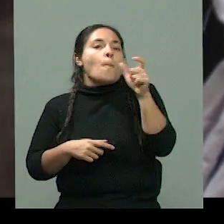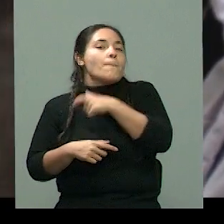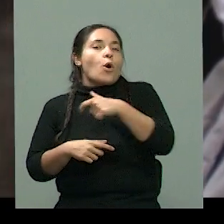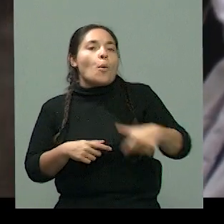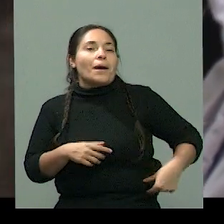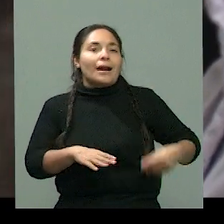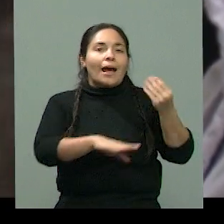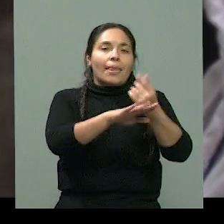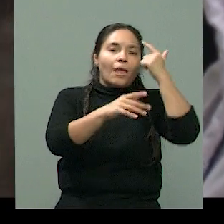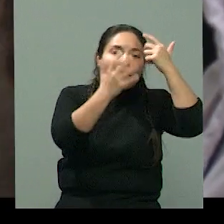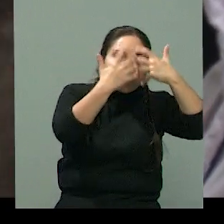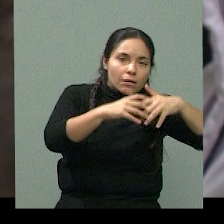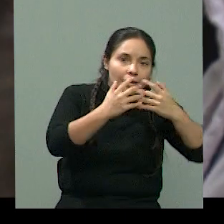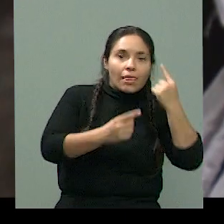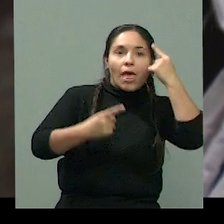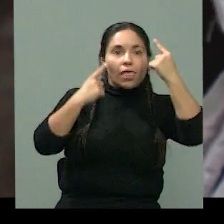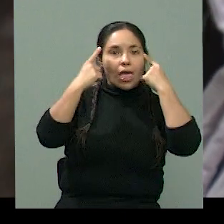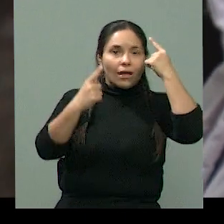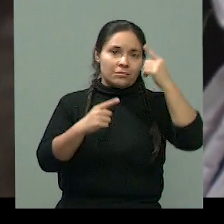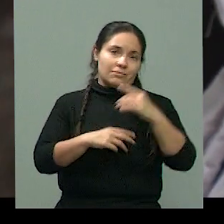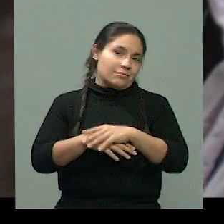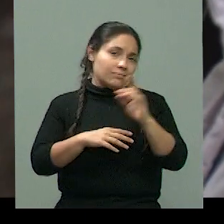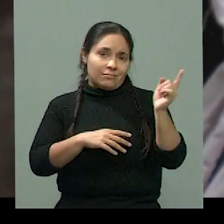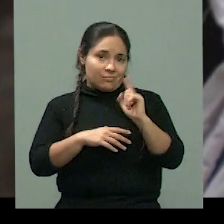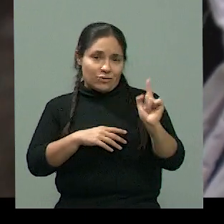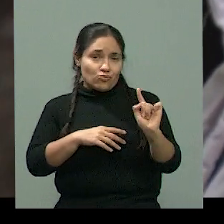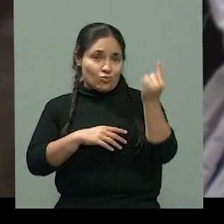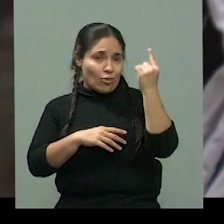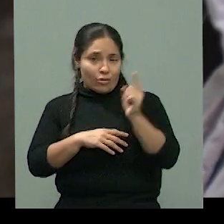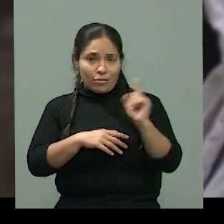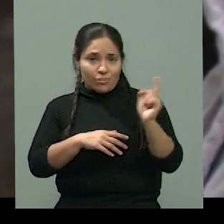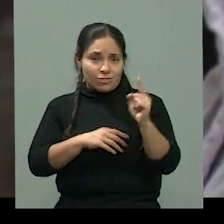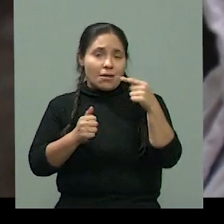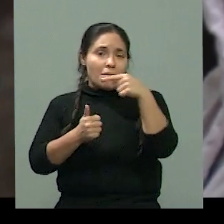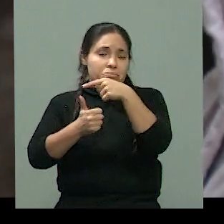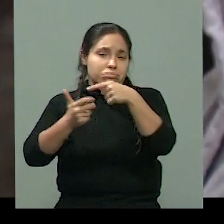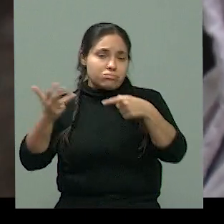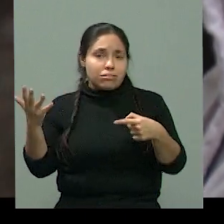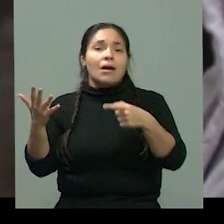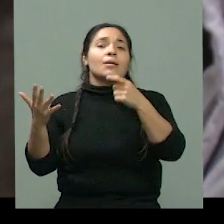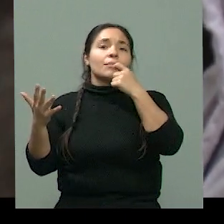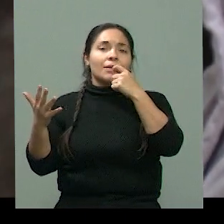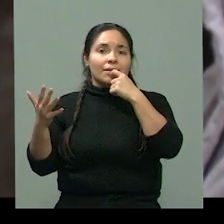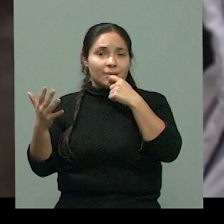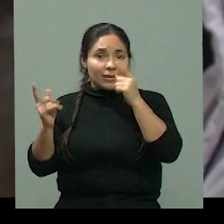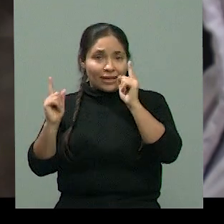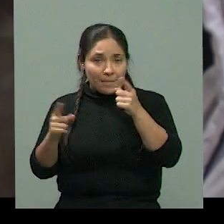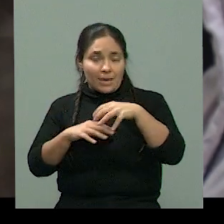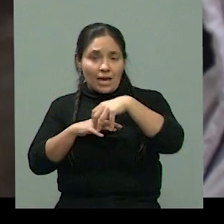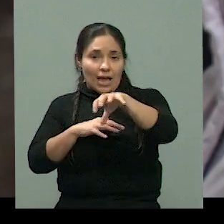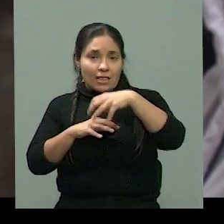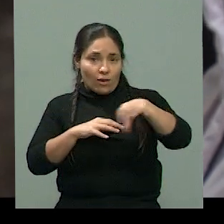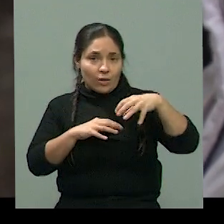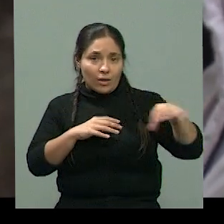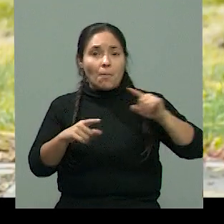pensando solo, no. Todas las categorías que nombramos cuando charlamos en un asado de política son categorías que provienen de